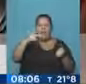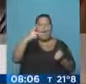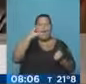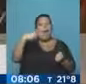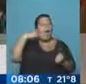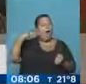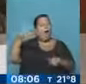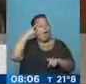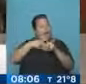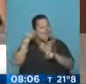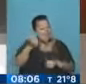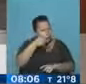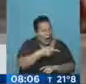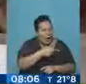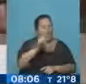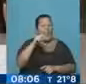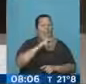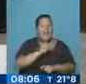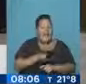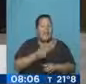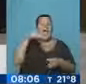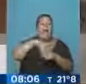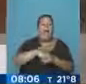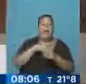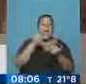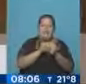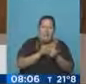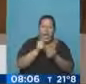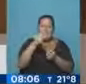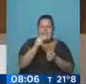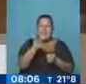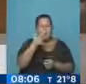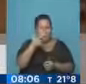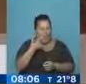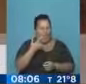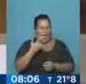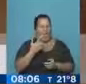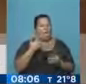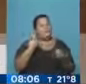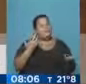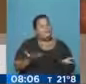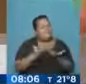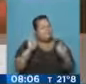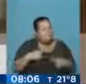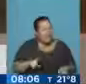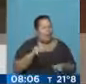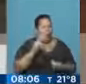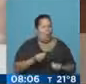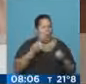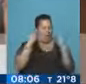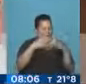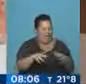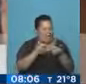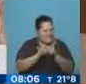de la ex suegra de Cristian Lanata, que adentro tenía celulares, chips y balas. Mucha duda genera entender que dejaron